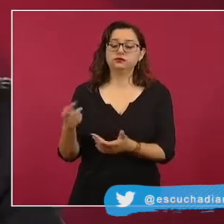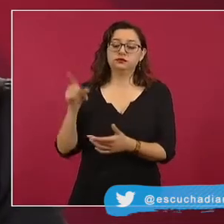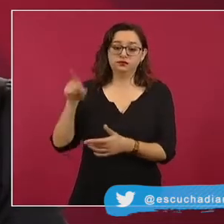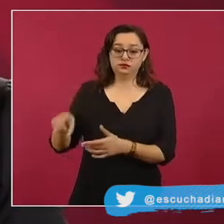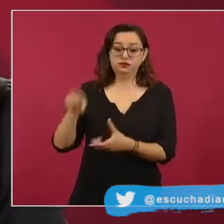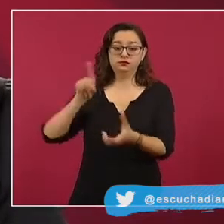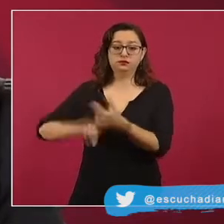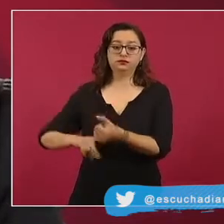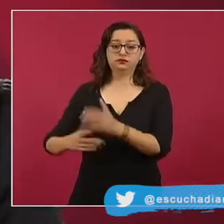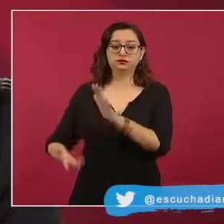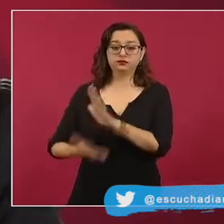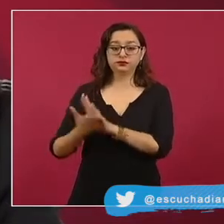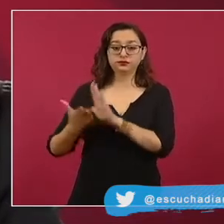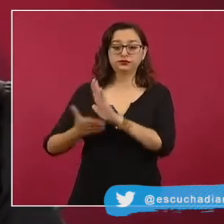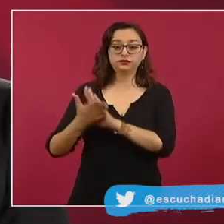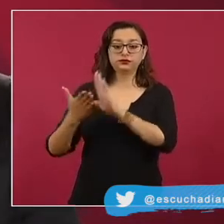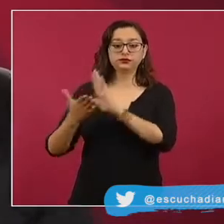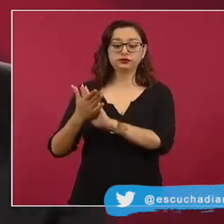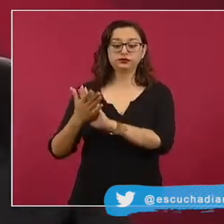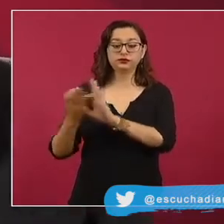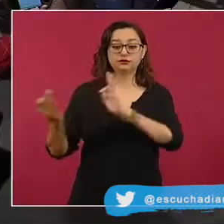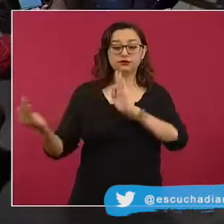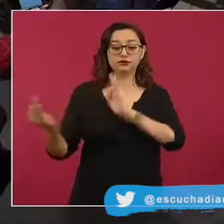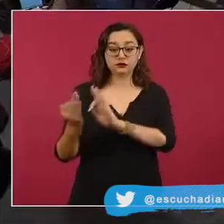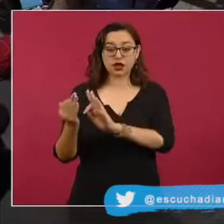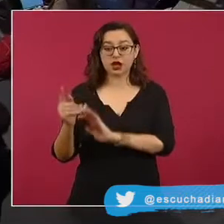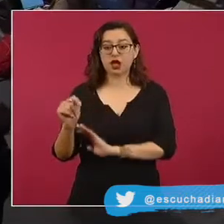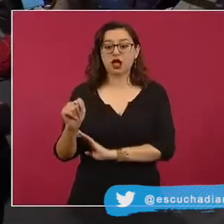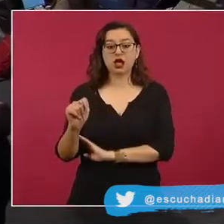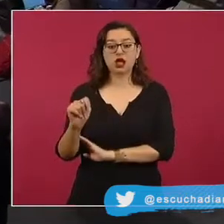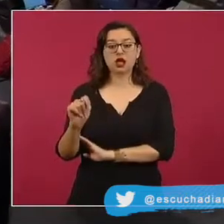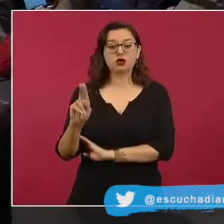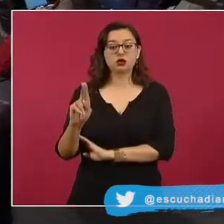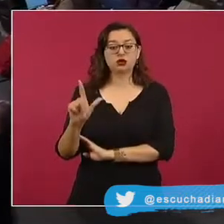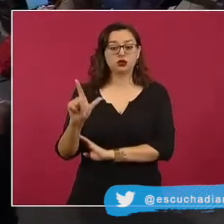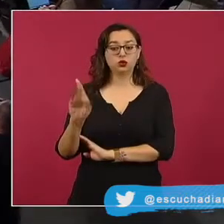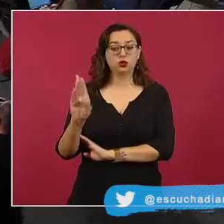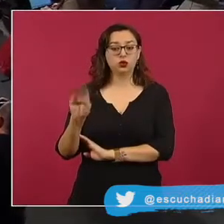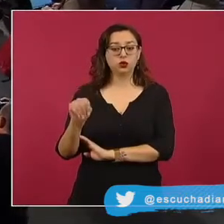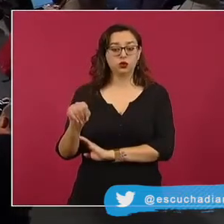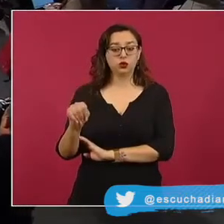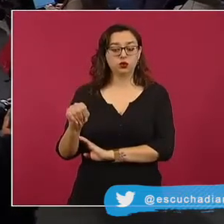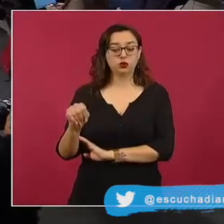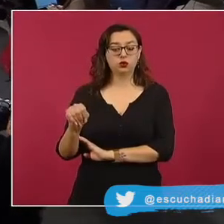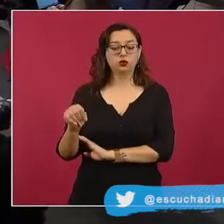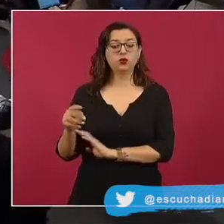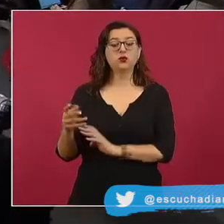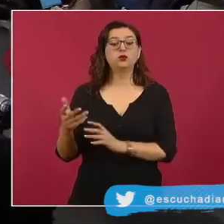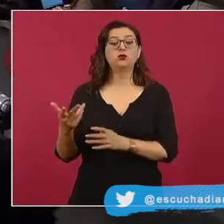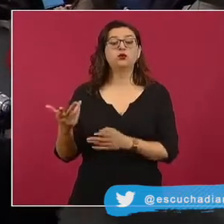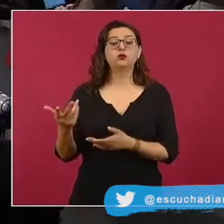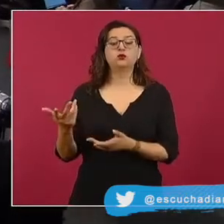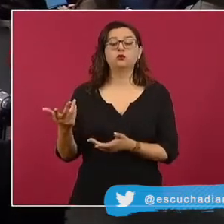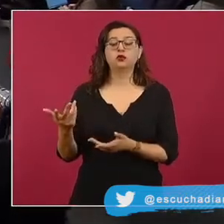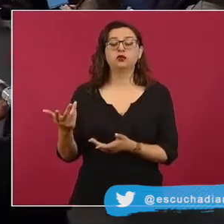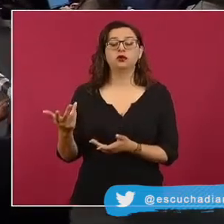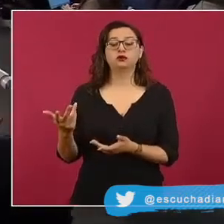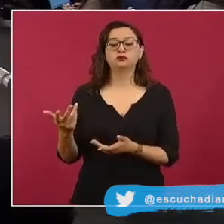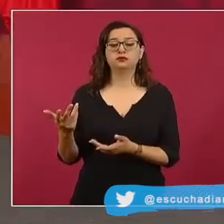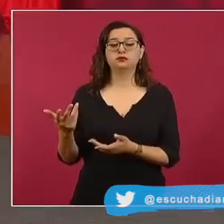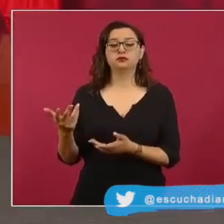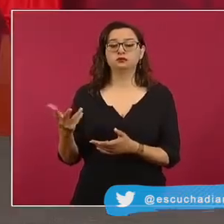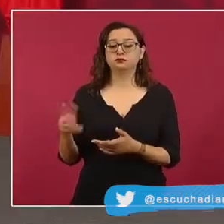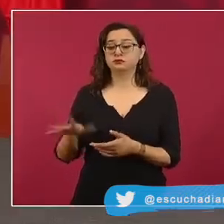necesario se cuenta con el respaldo del gobierno de mexico y adicionalmente se respaldará por un grupo interdisciplinario de expertos